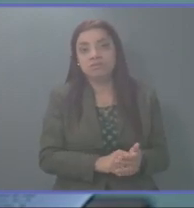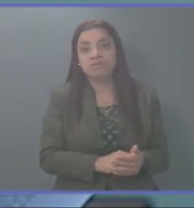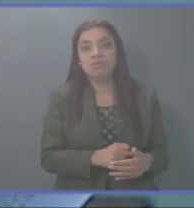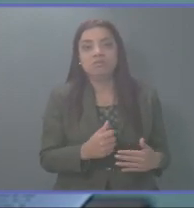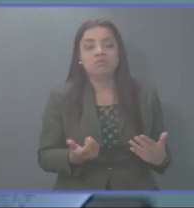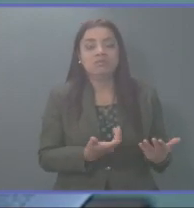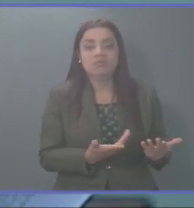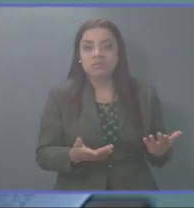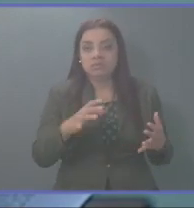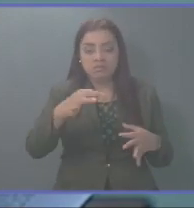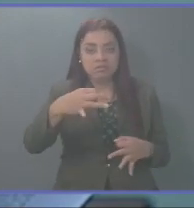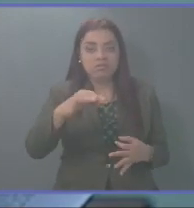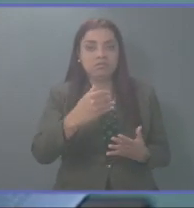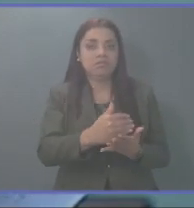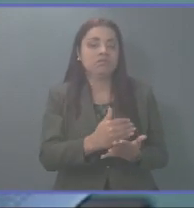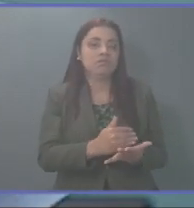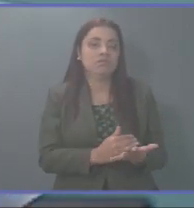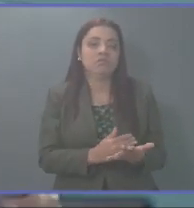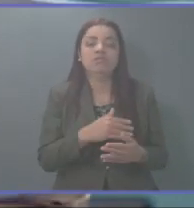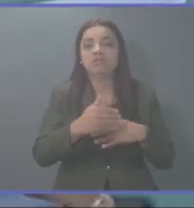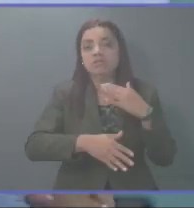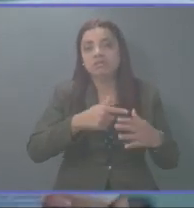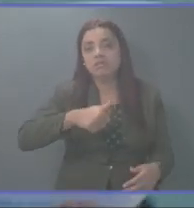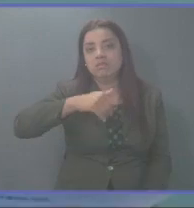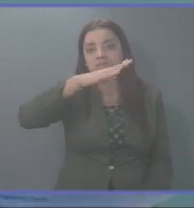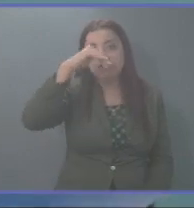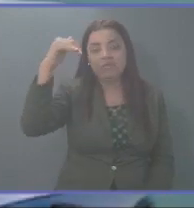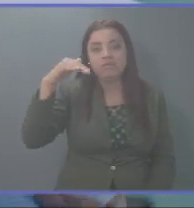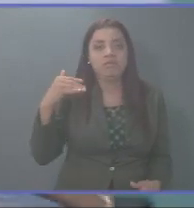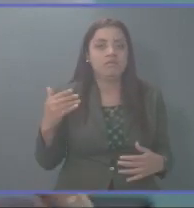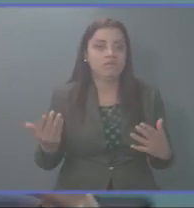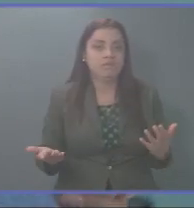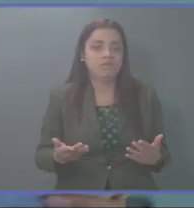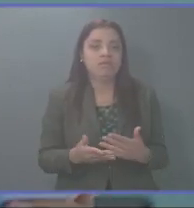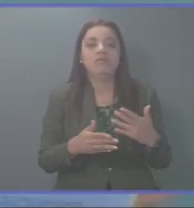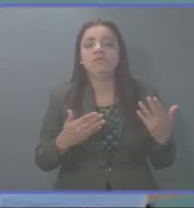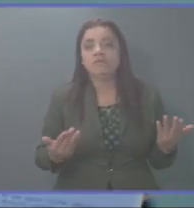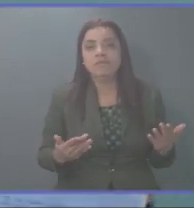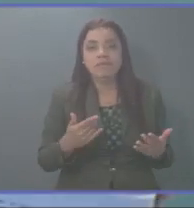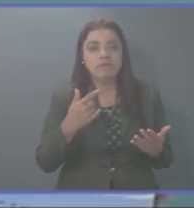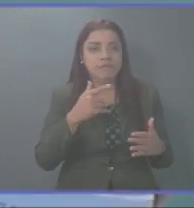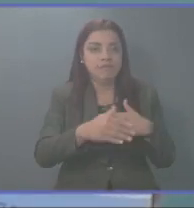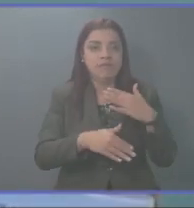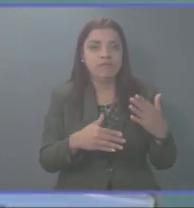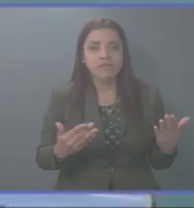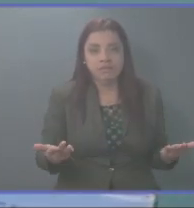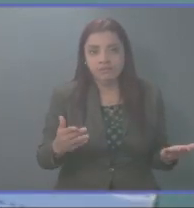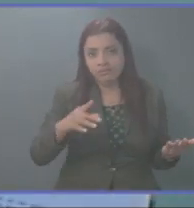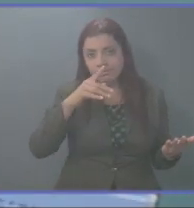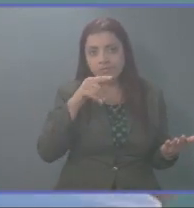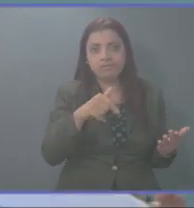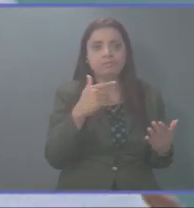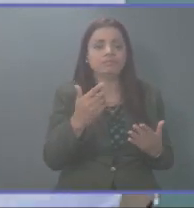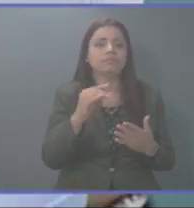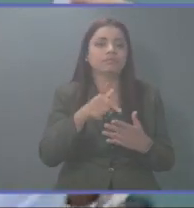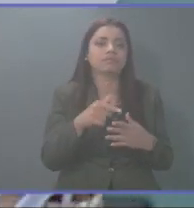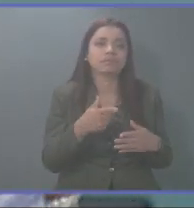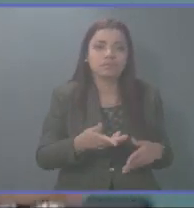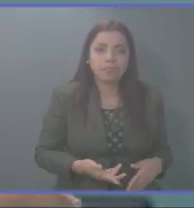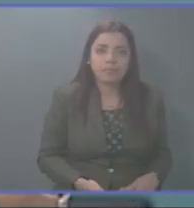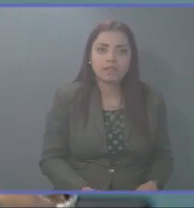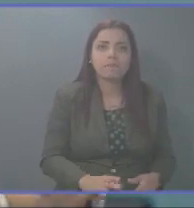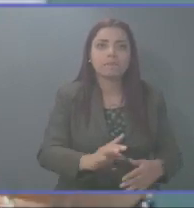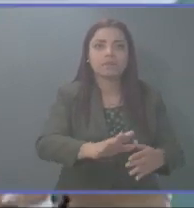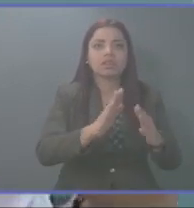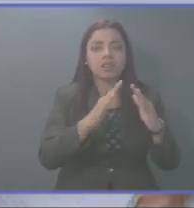papeleta idéntica a la utilizada en el territorio nacional. De la circunscripción correspondiente al lugar de nacimiento del